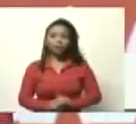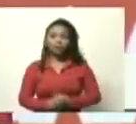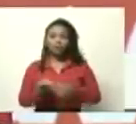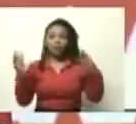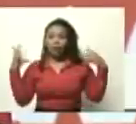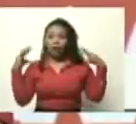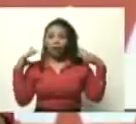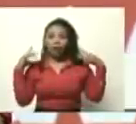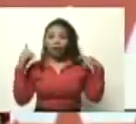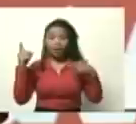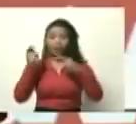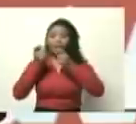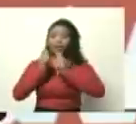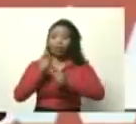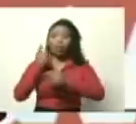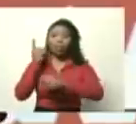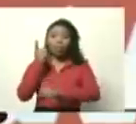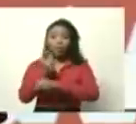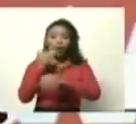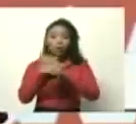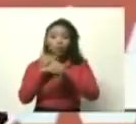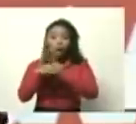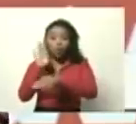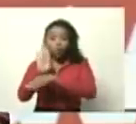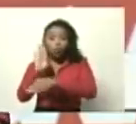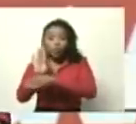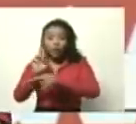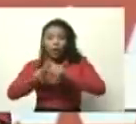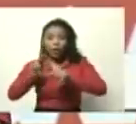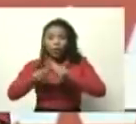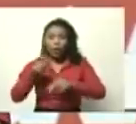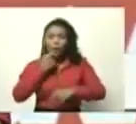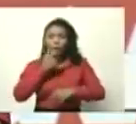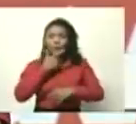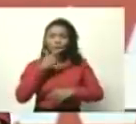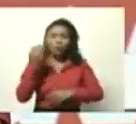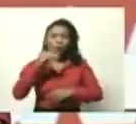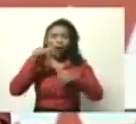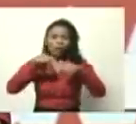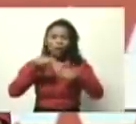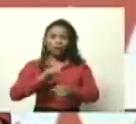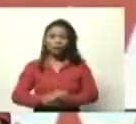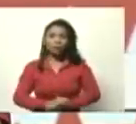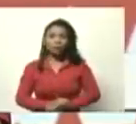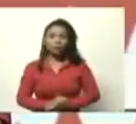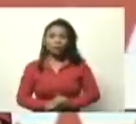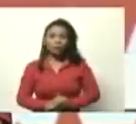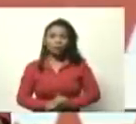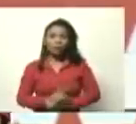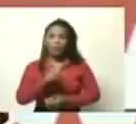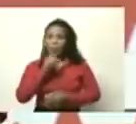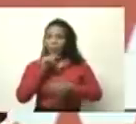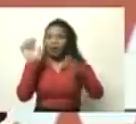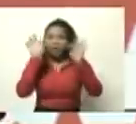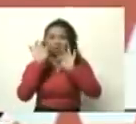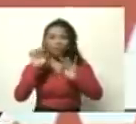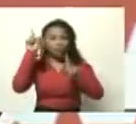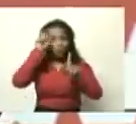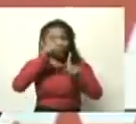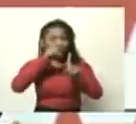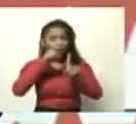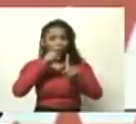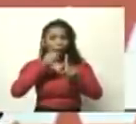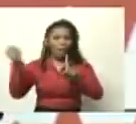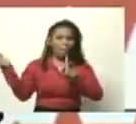Ángeles, deben ser tratados como ángeles, como lo más hermoso que hay, pues. No hay forma de enseñar a alguien a